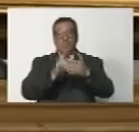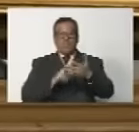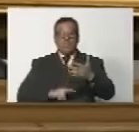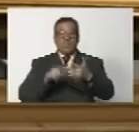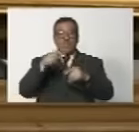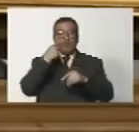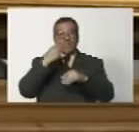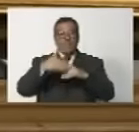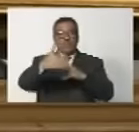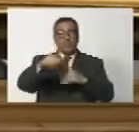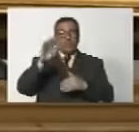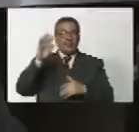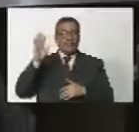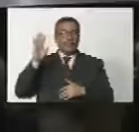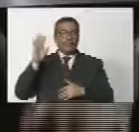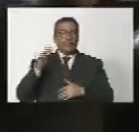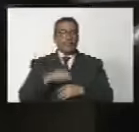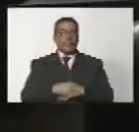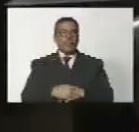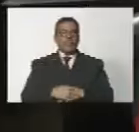sírvase indicarlo con la señal de costumbre.